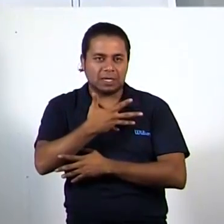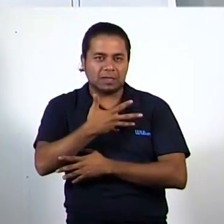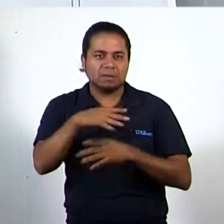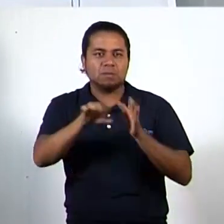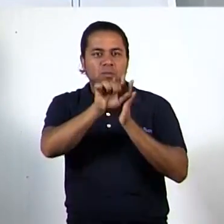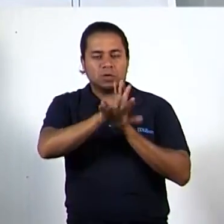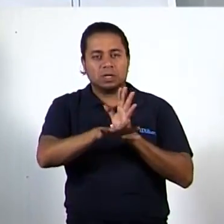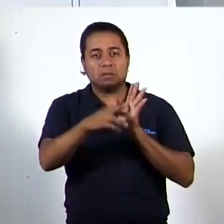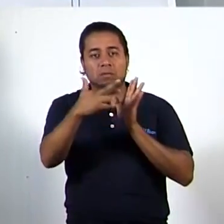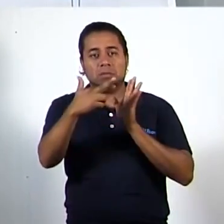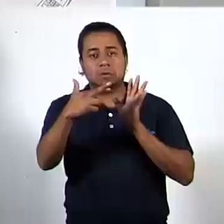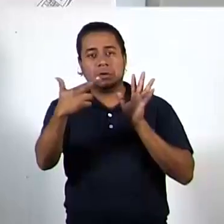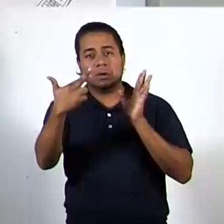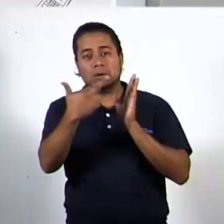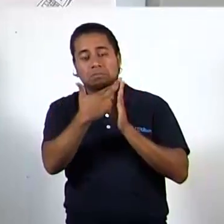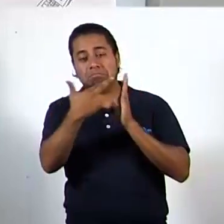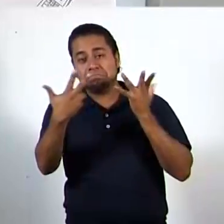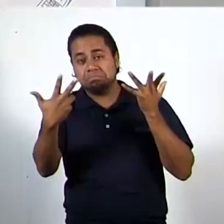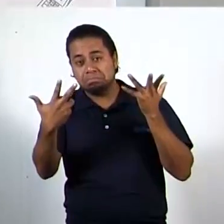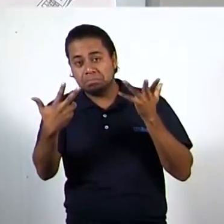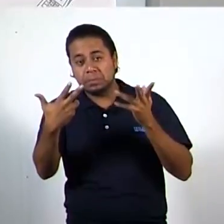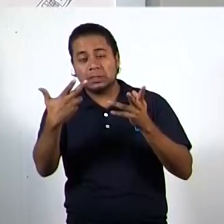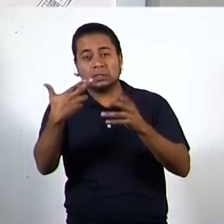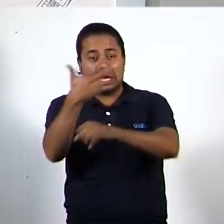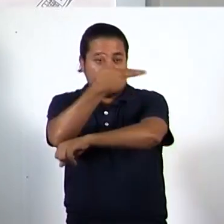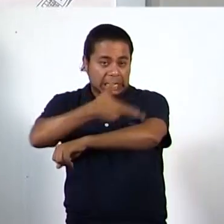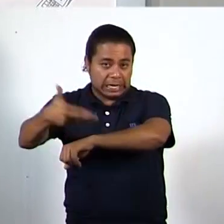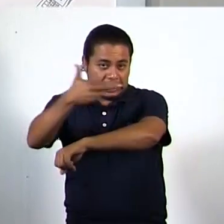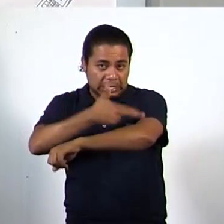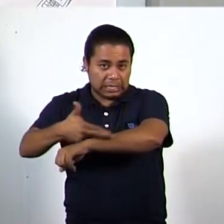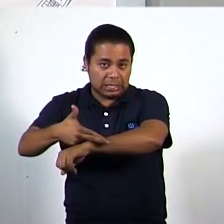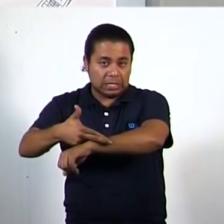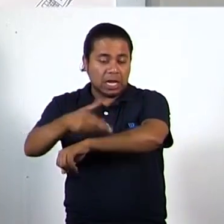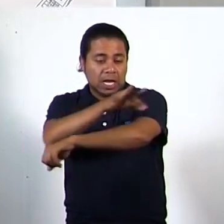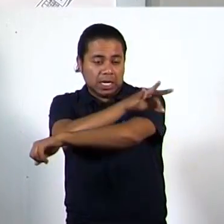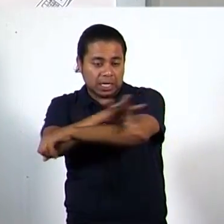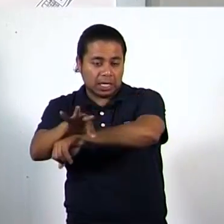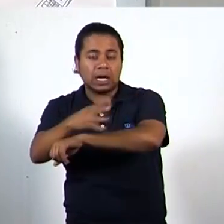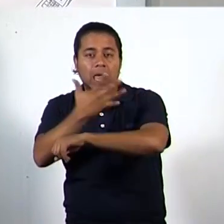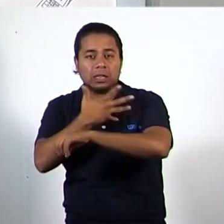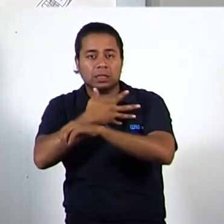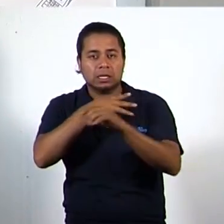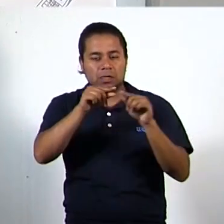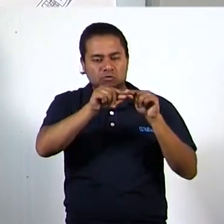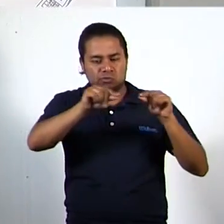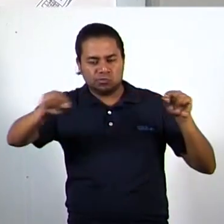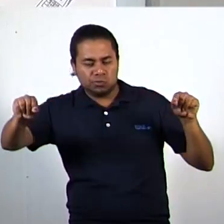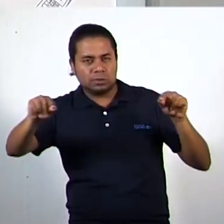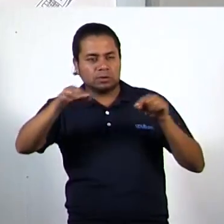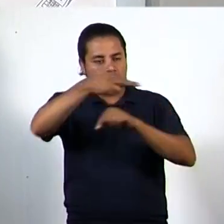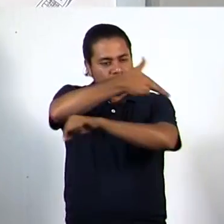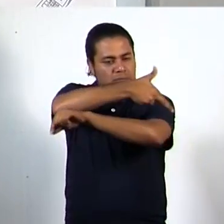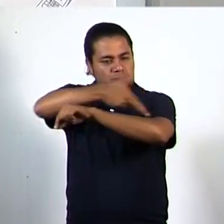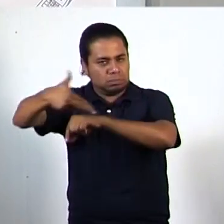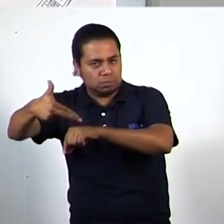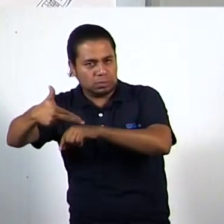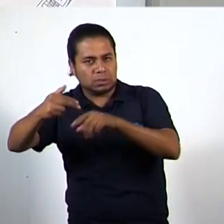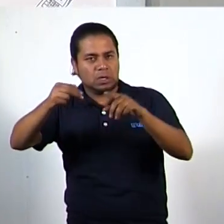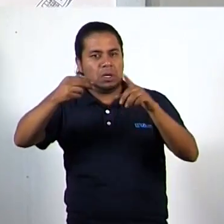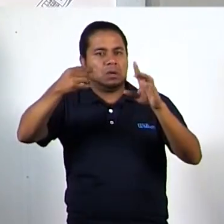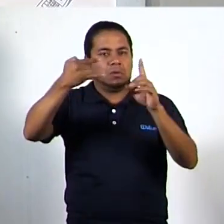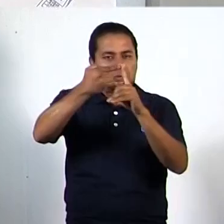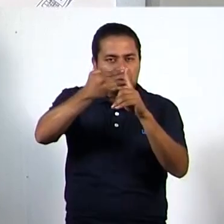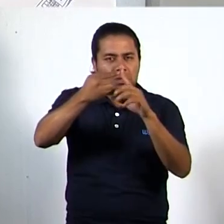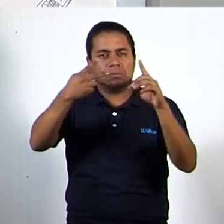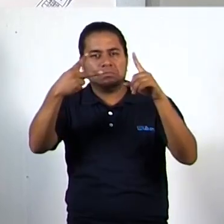empezar. Cualquier regla, la regla del maestro o tu regla que utilizas todos los días para trazar algún trazo como algún cuadrilátero o algún